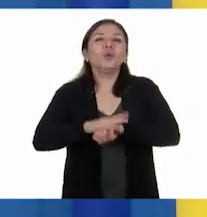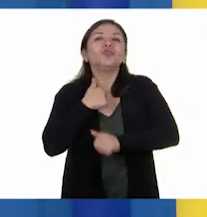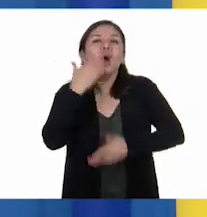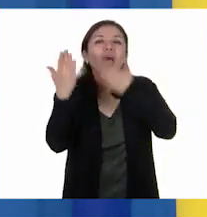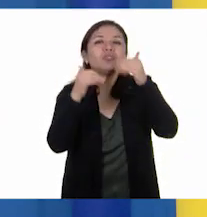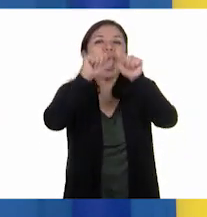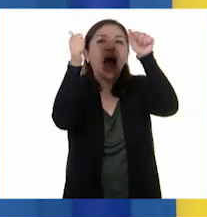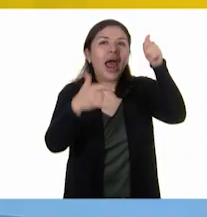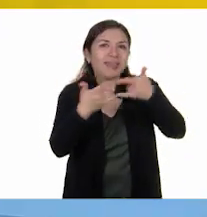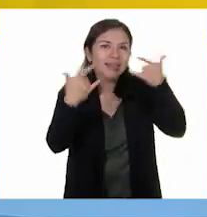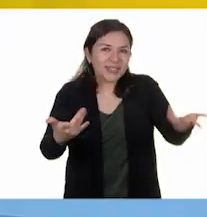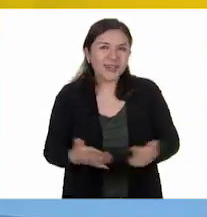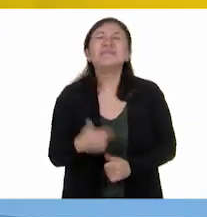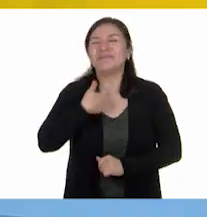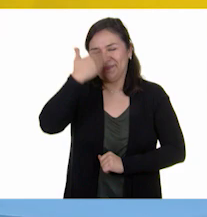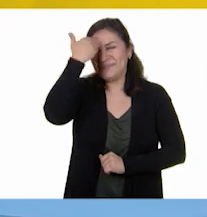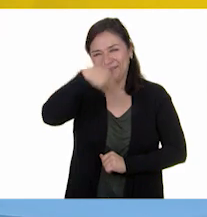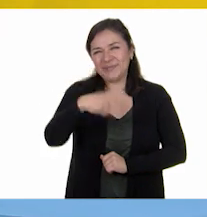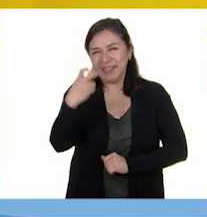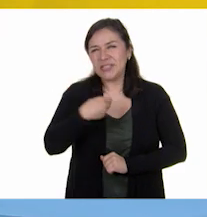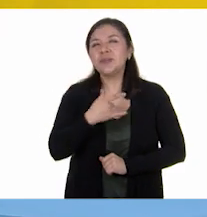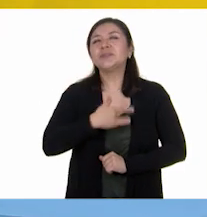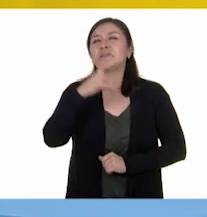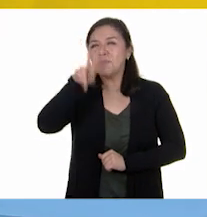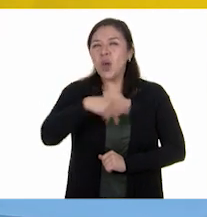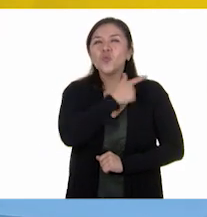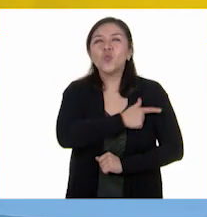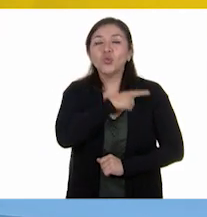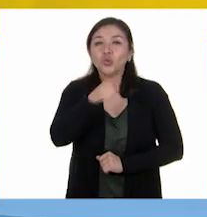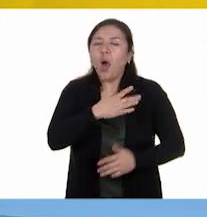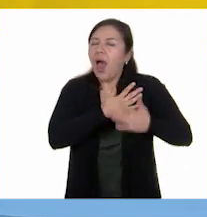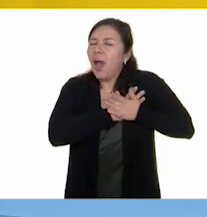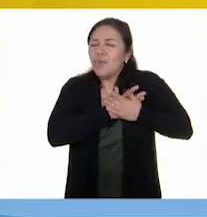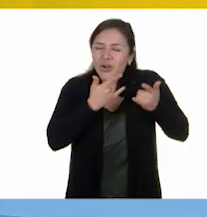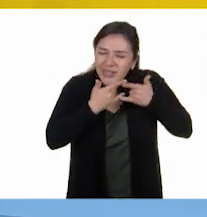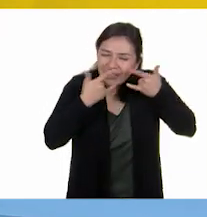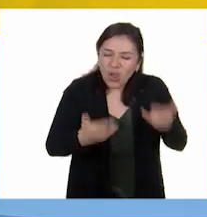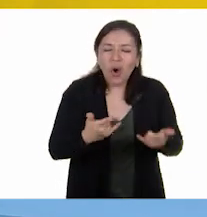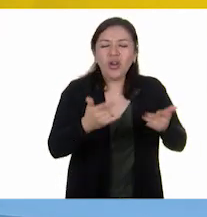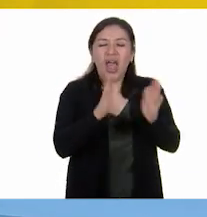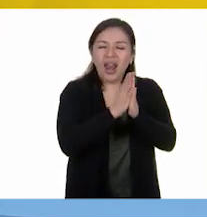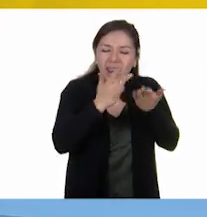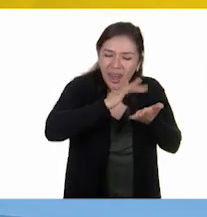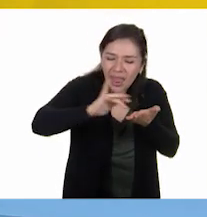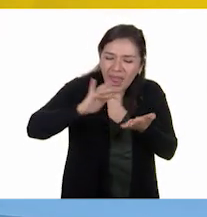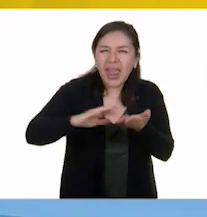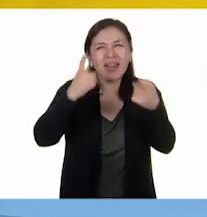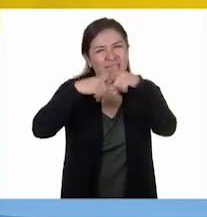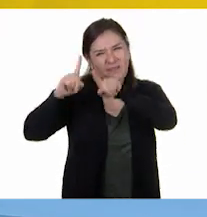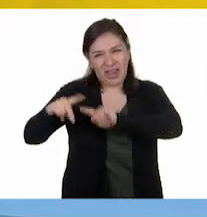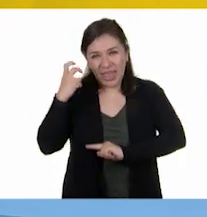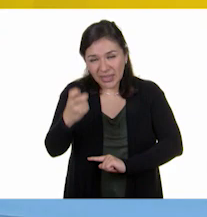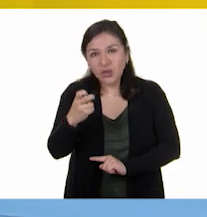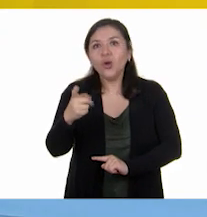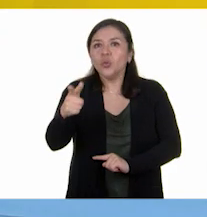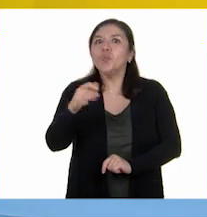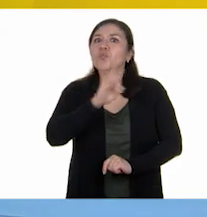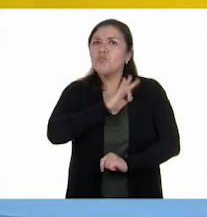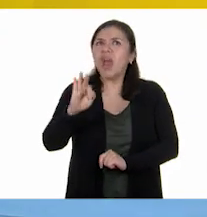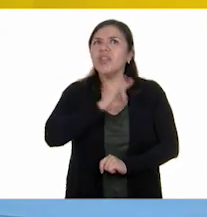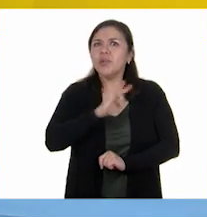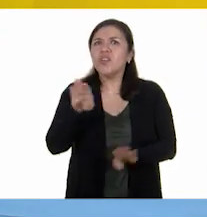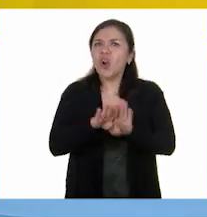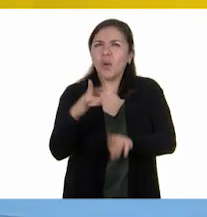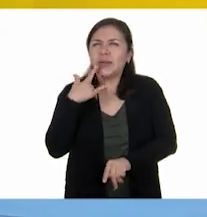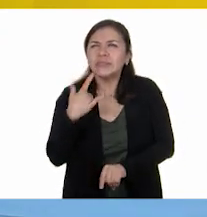Arte. Lo sé, María. Y me da mucho gusto que tu amor hacia la historia, la literatura y otras cosas más te